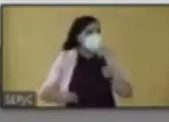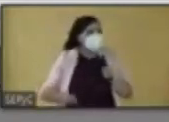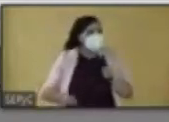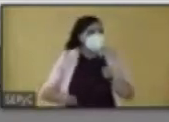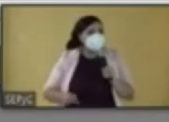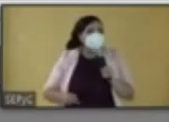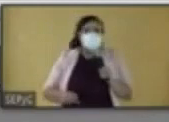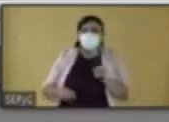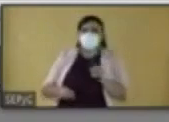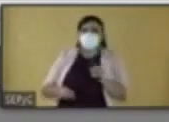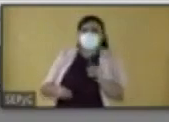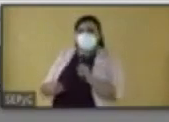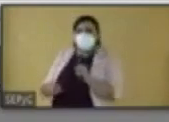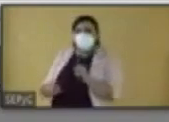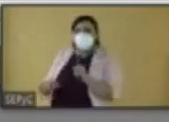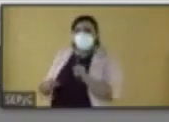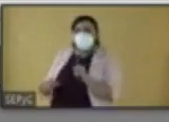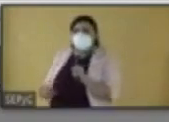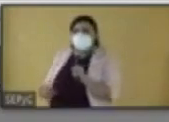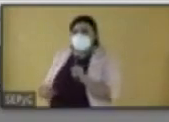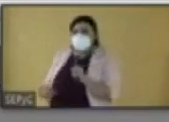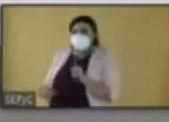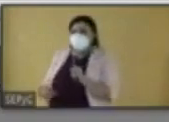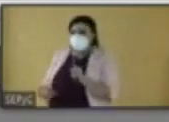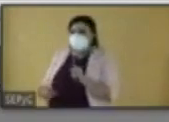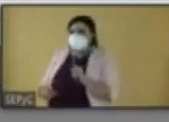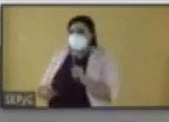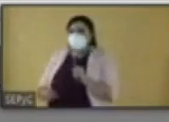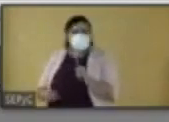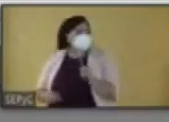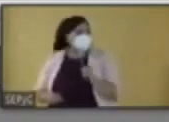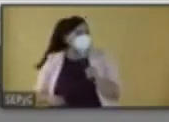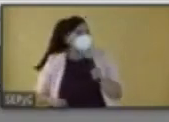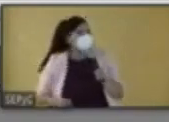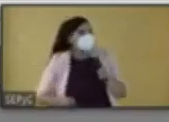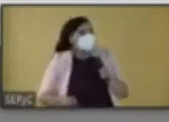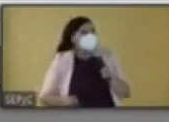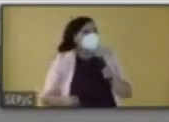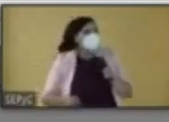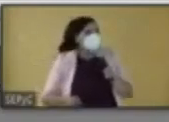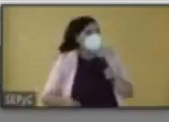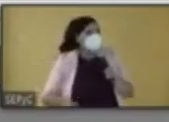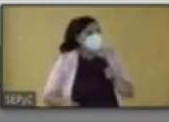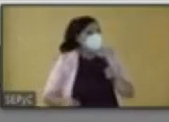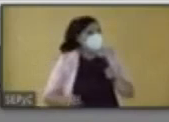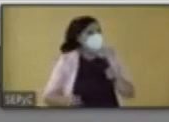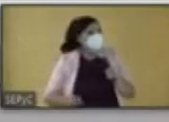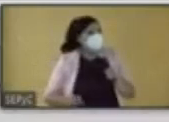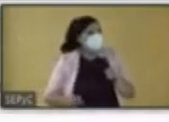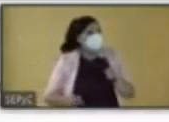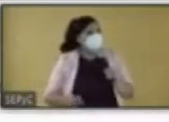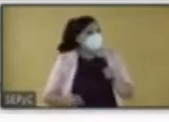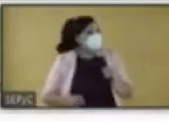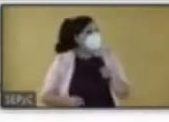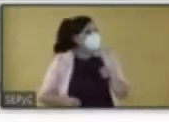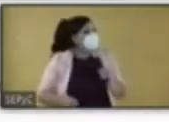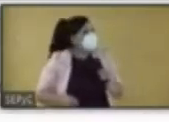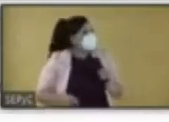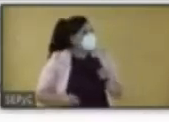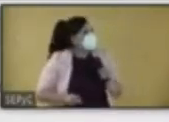insertamos la información que corresponda a esa otra plaza o a ese otro nivel de encargo con el que cuento. Ahorita no lo vamos a llenar para